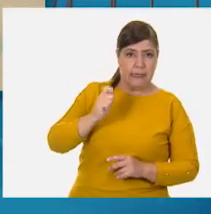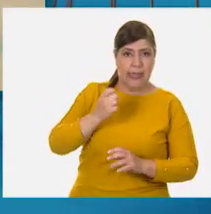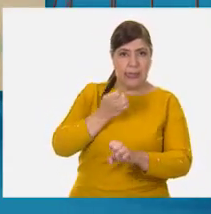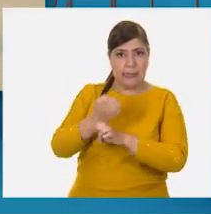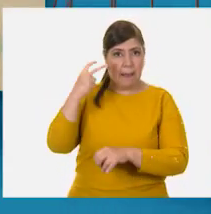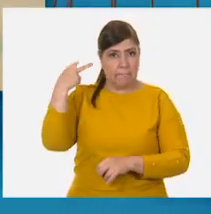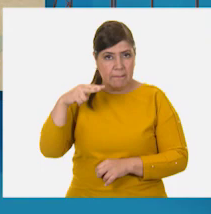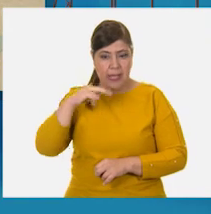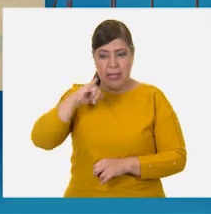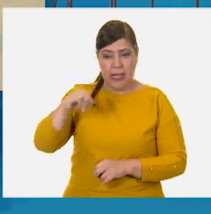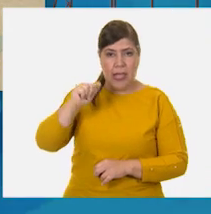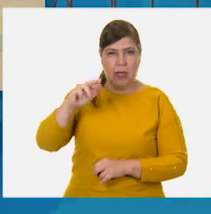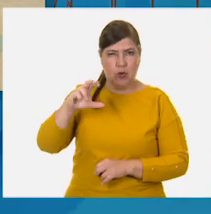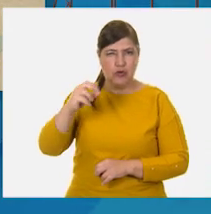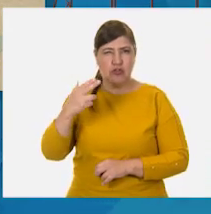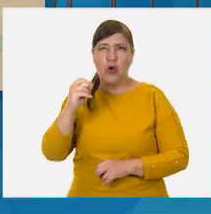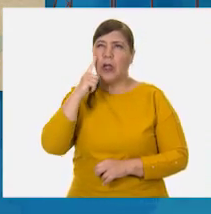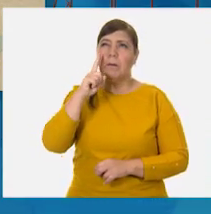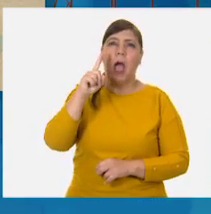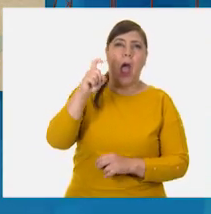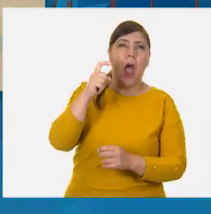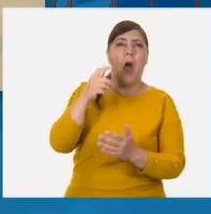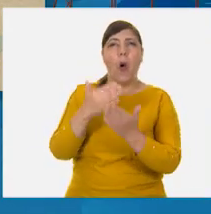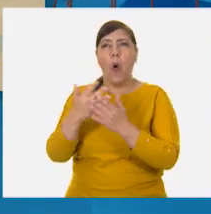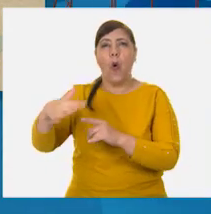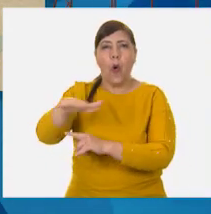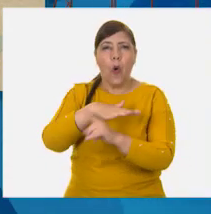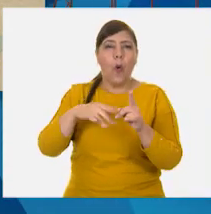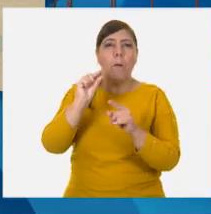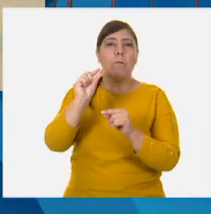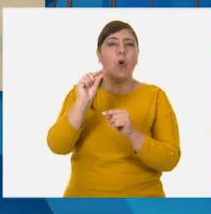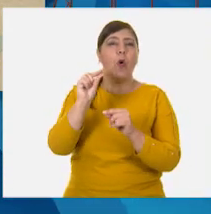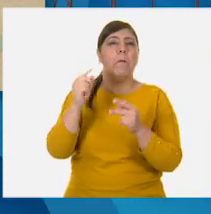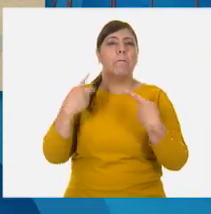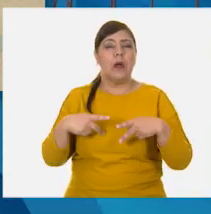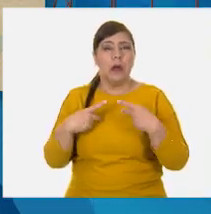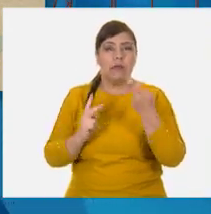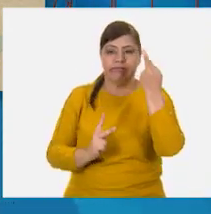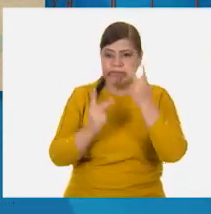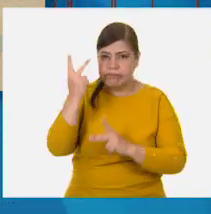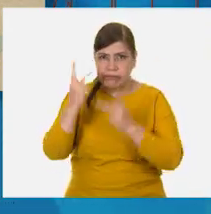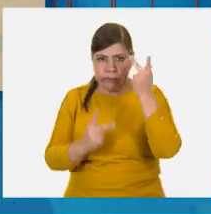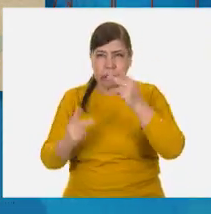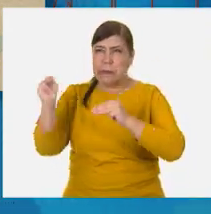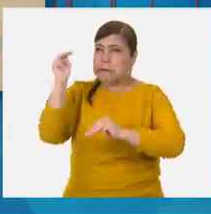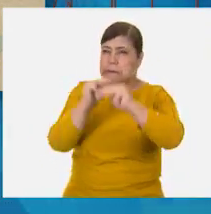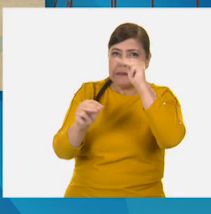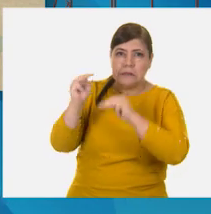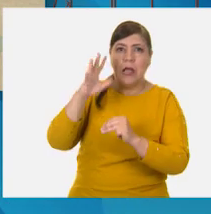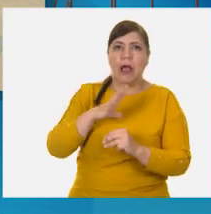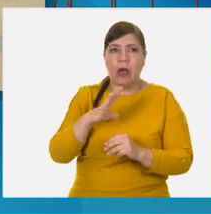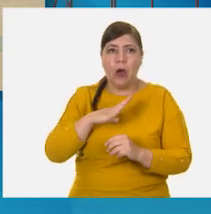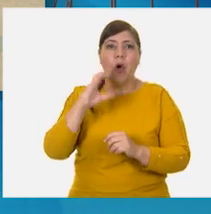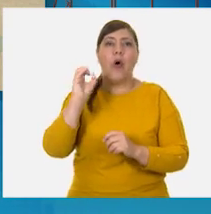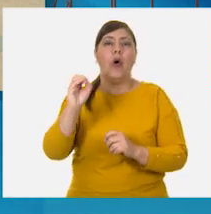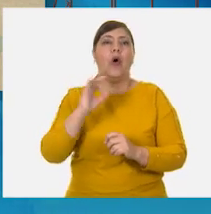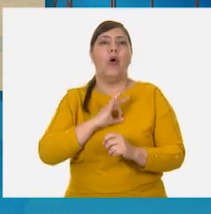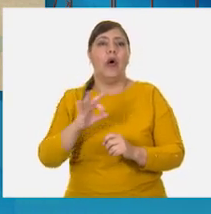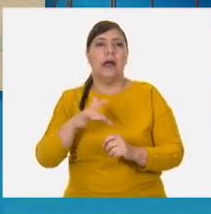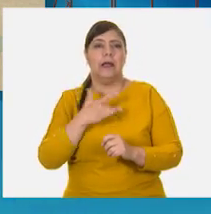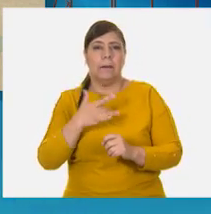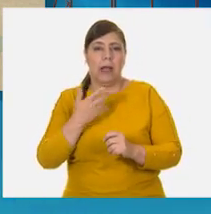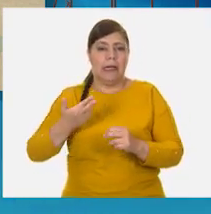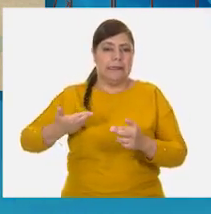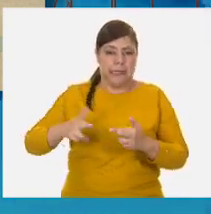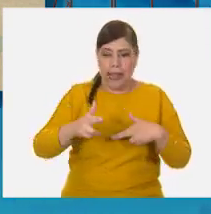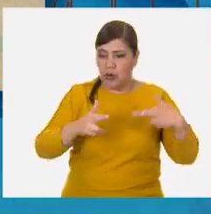en una costa tropical, húmeda y poco poblada, con regiones pantanosas, de llanuras ganaderas de monte bajo o surcadas por las cuencas de varios